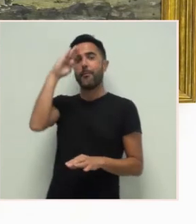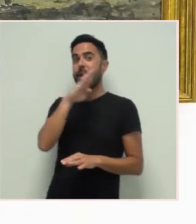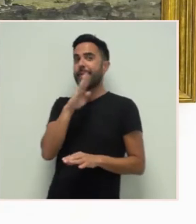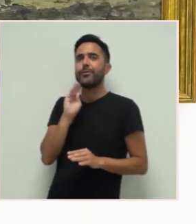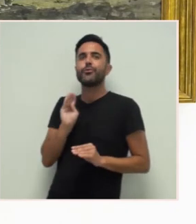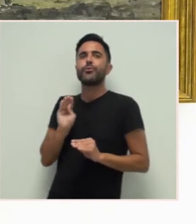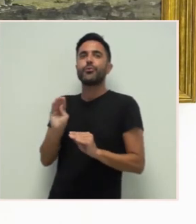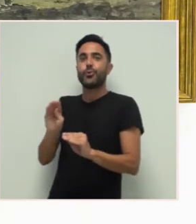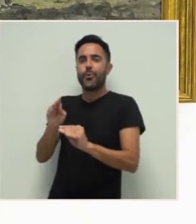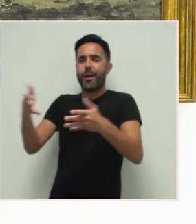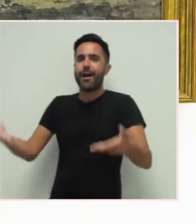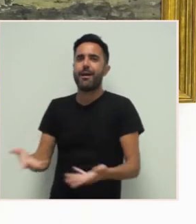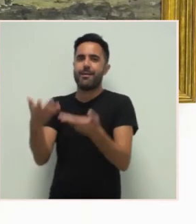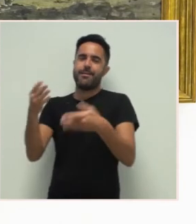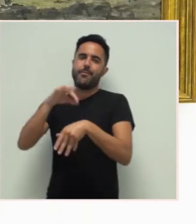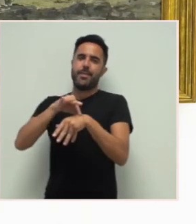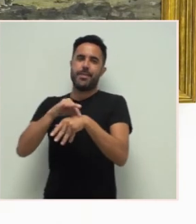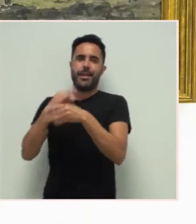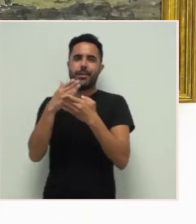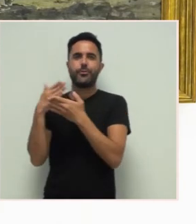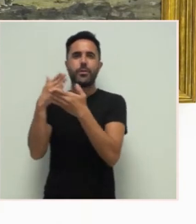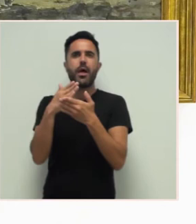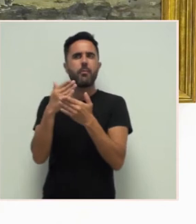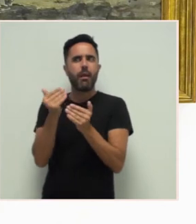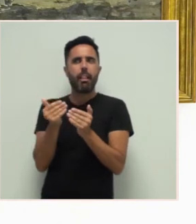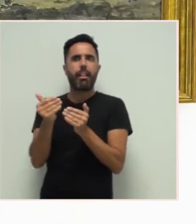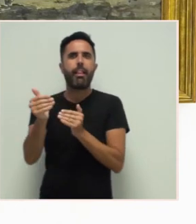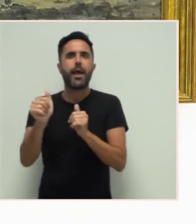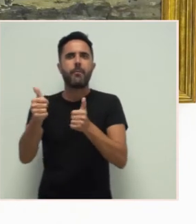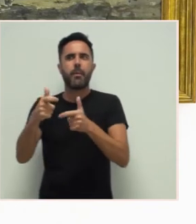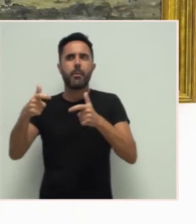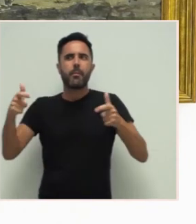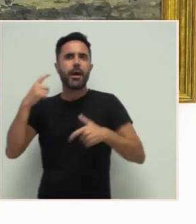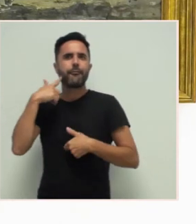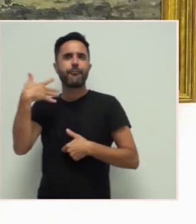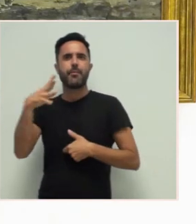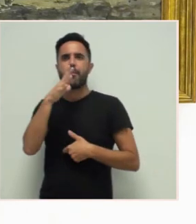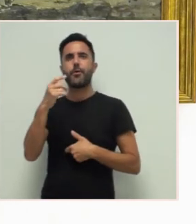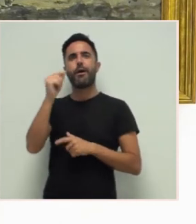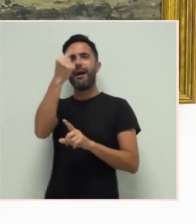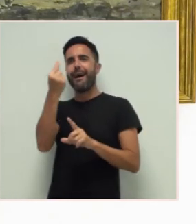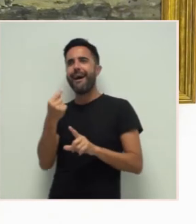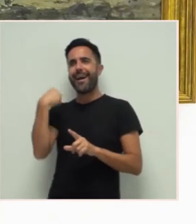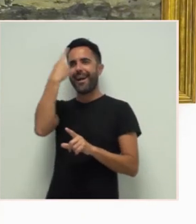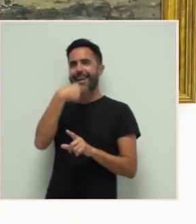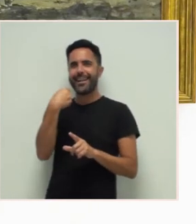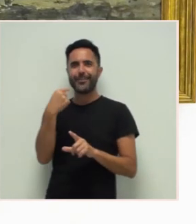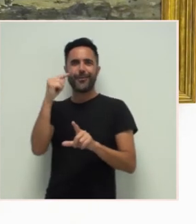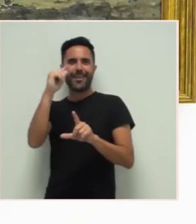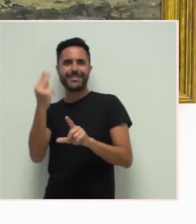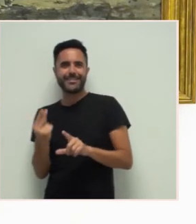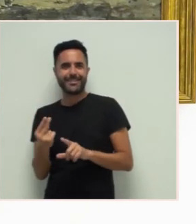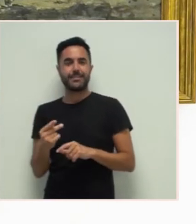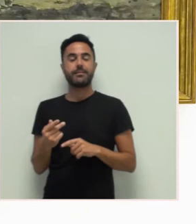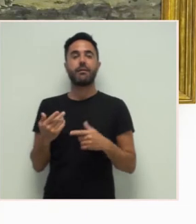máis polos debuxos e caricaturas que facía que por unha verdadeira vocación como médico. Así que cambiou o que